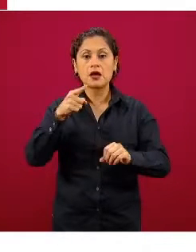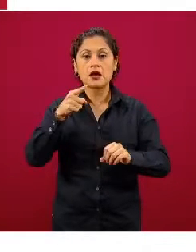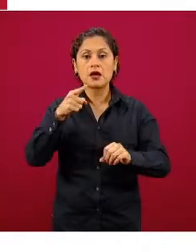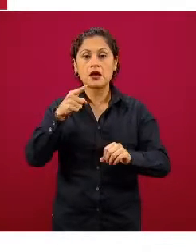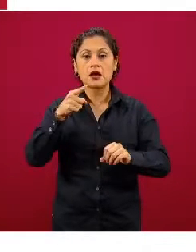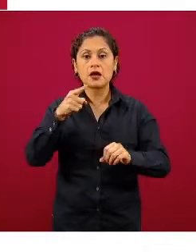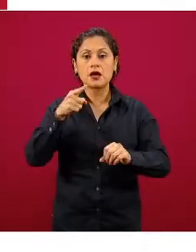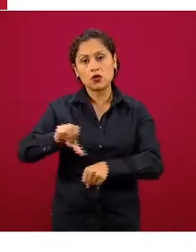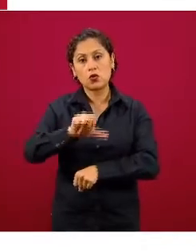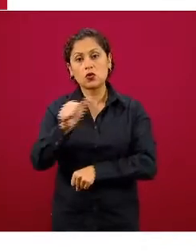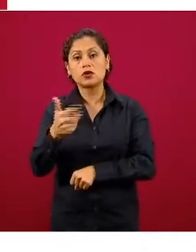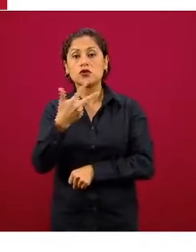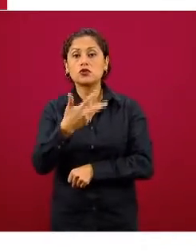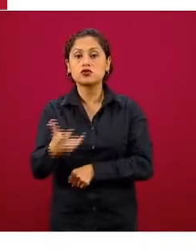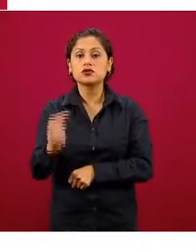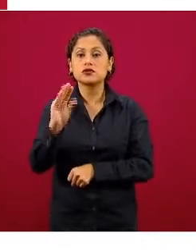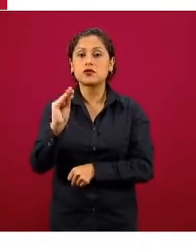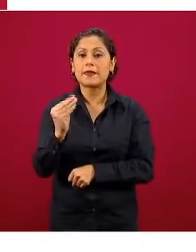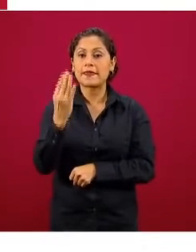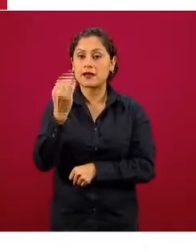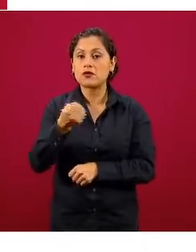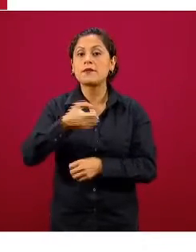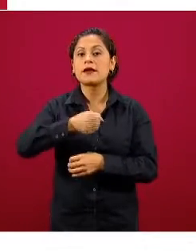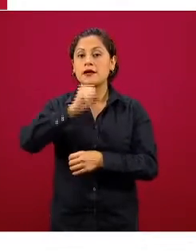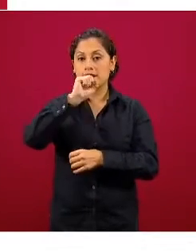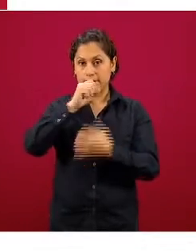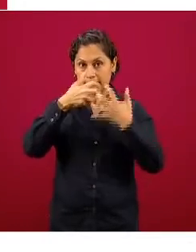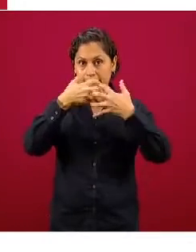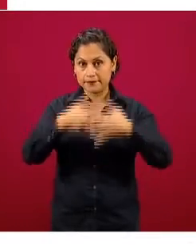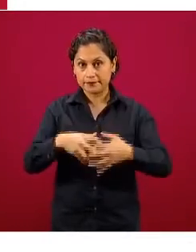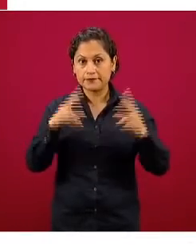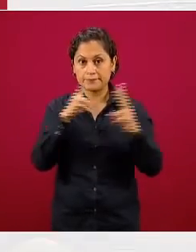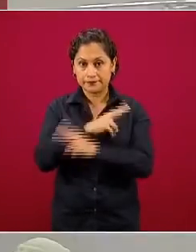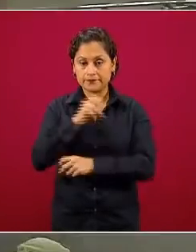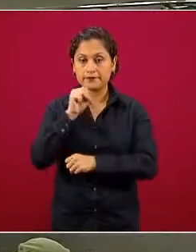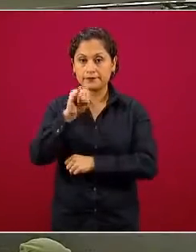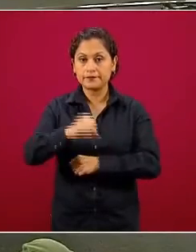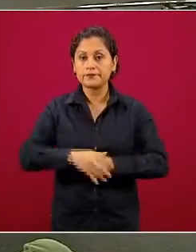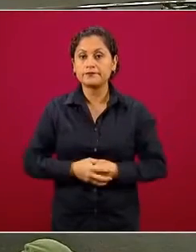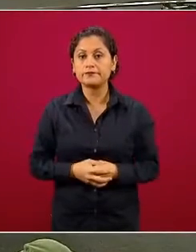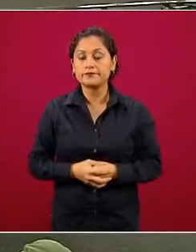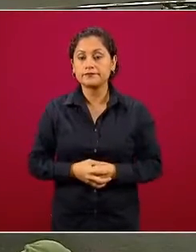y 899 intubadas. Y en el caso, adelante, la que sigue.